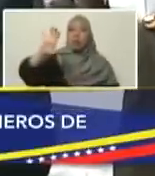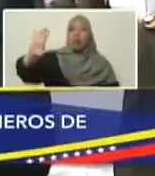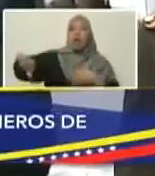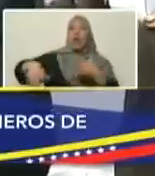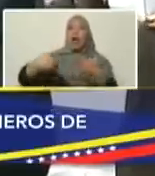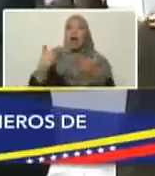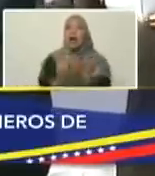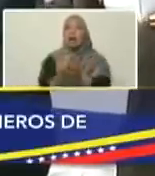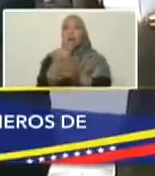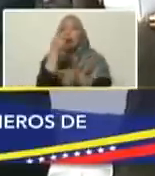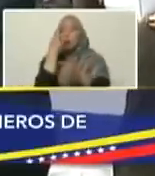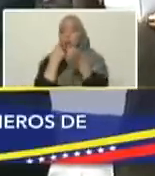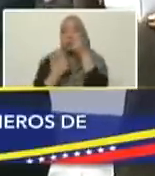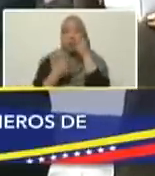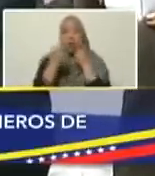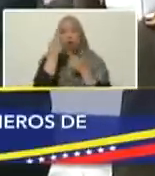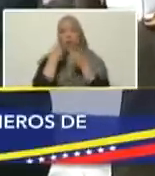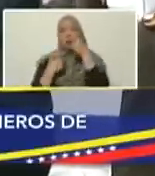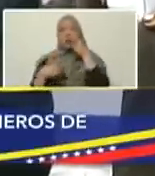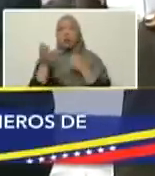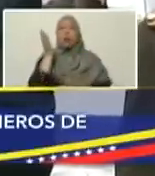hasta el llanto de la madre calla.